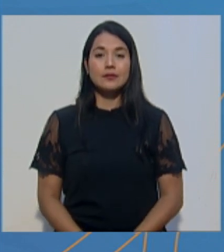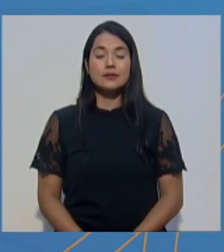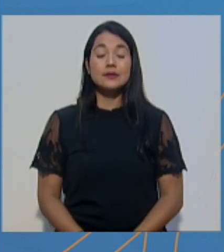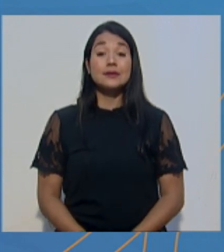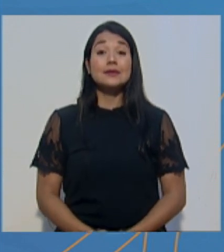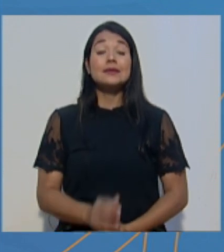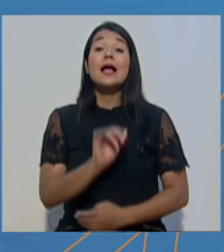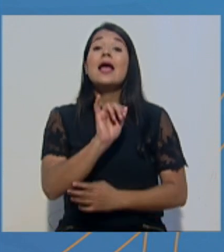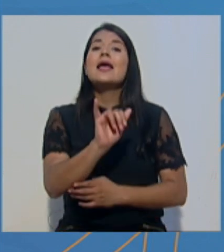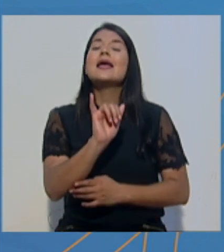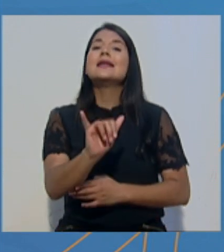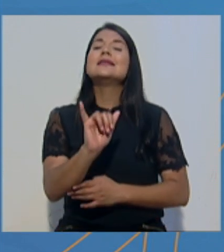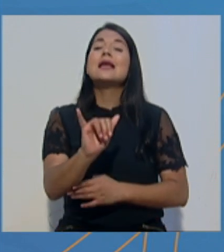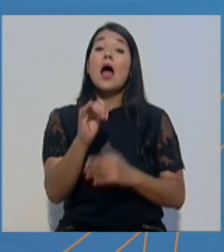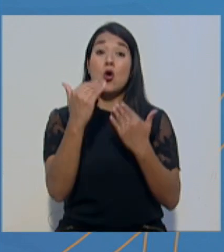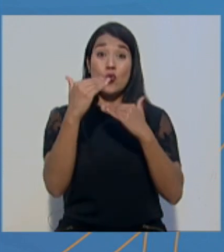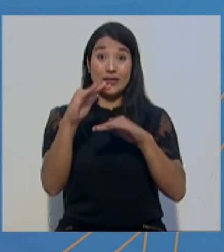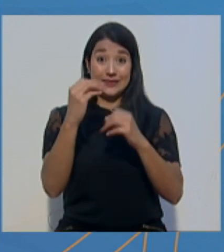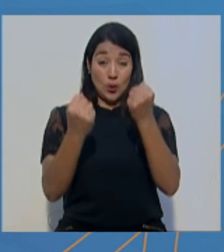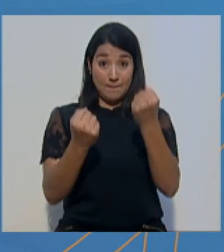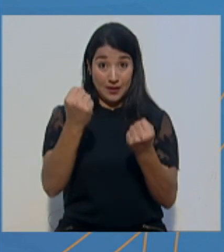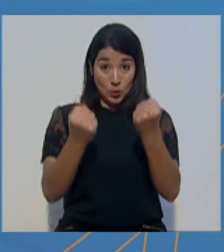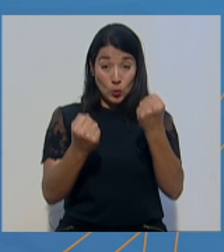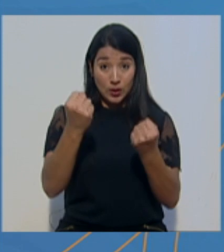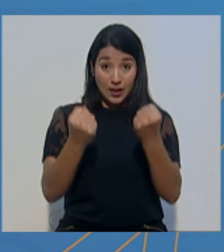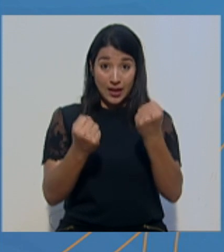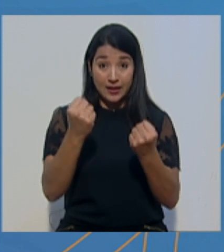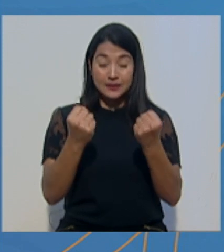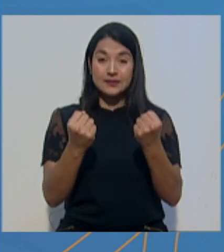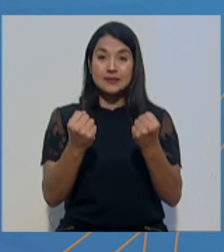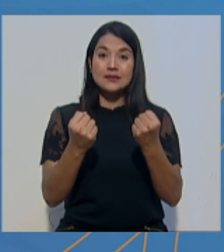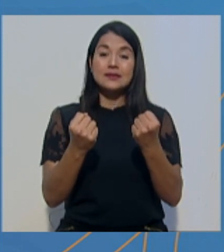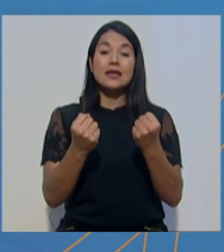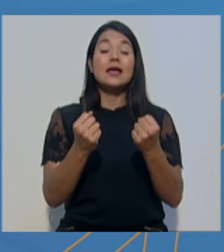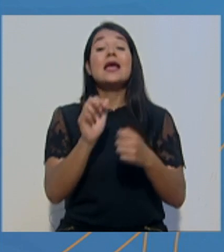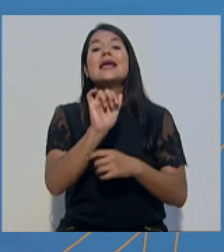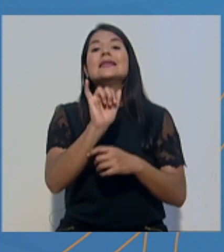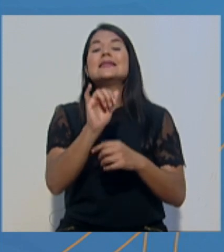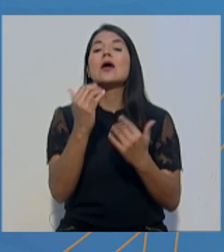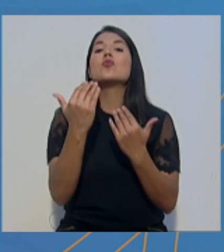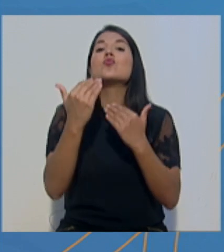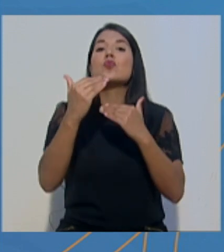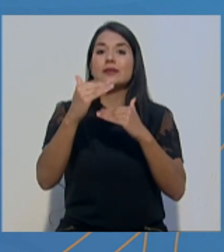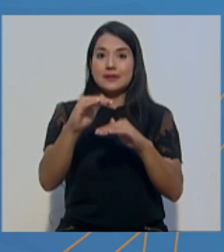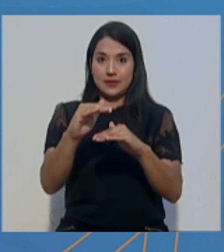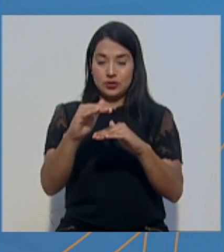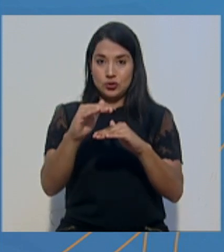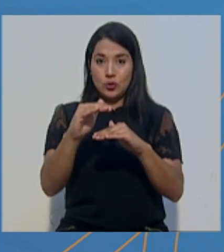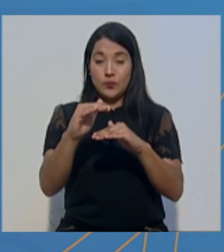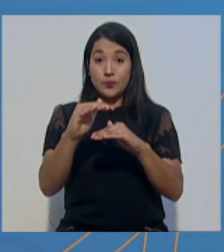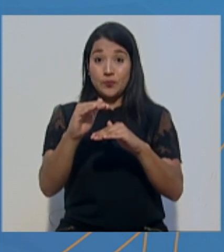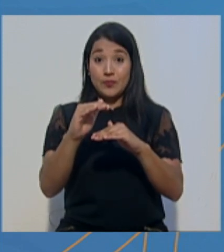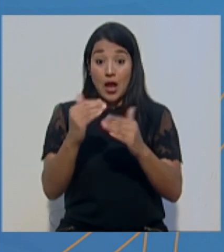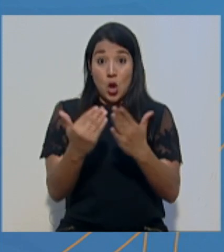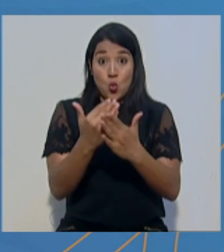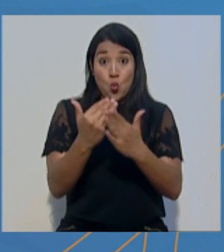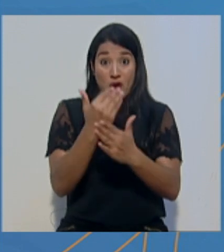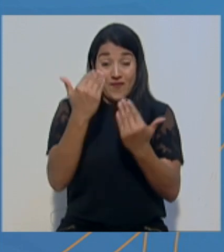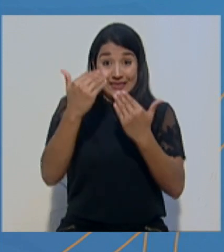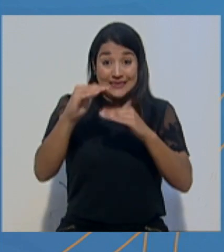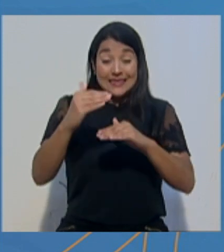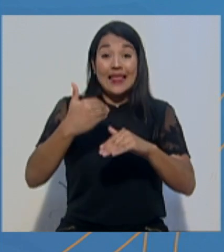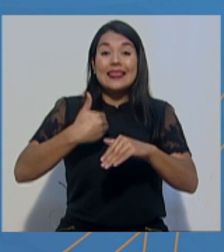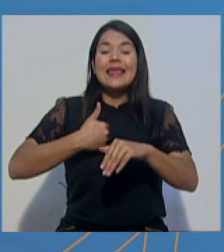Esta restricción vehicular o el modelo de restricción vehicular a utilizar es una restricción donde se va a tener